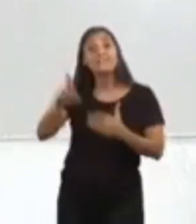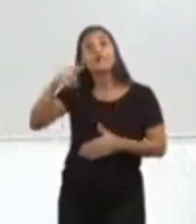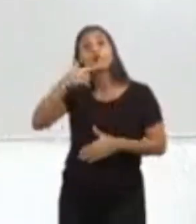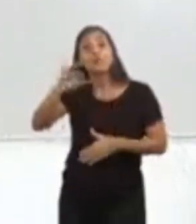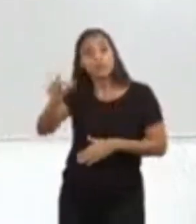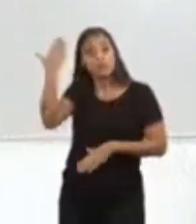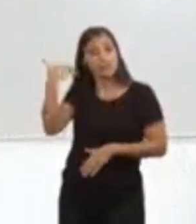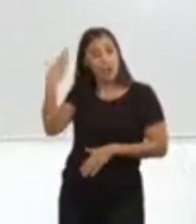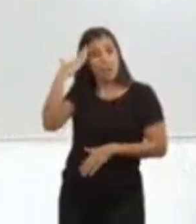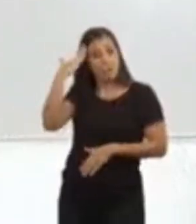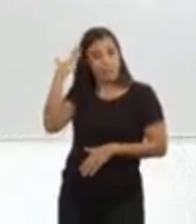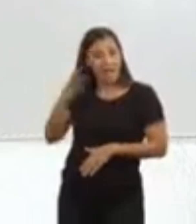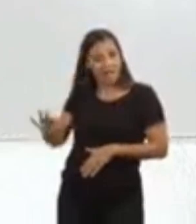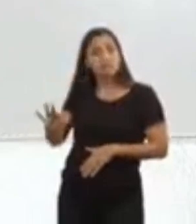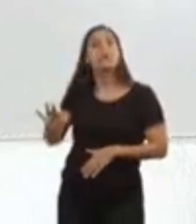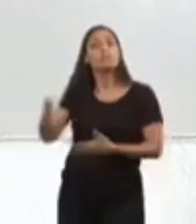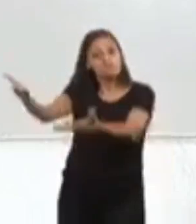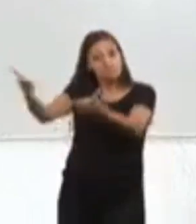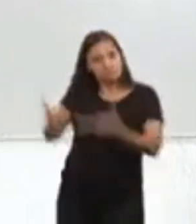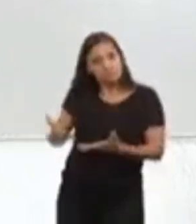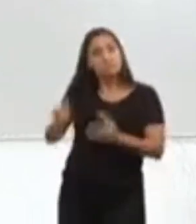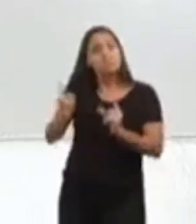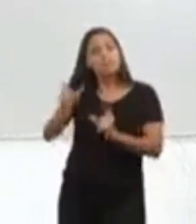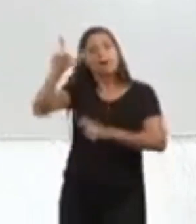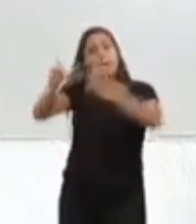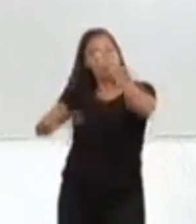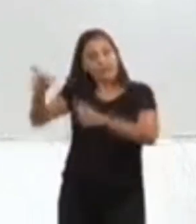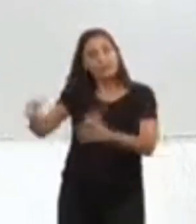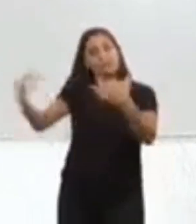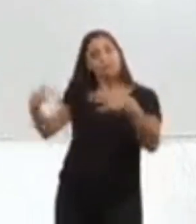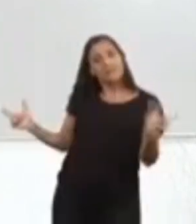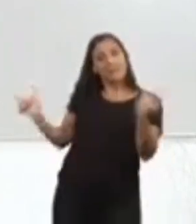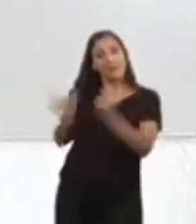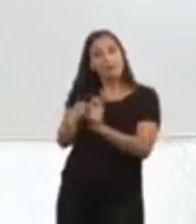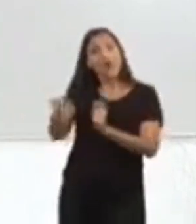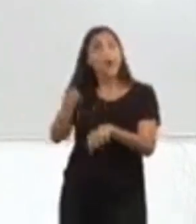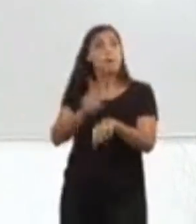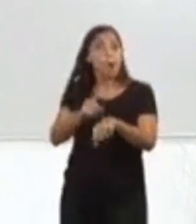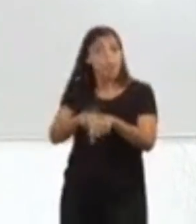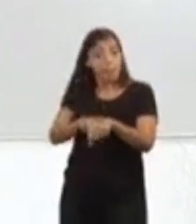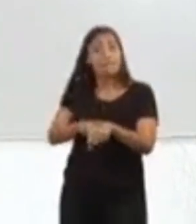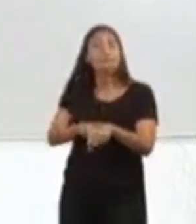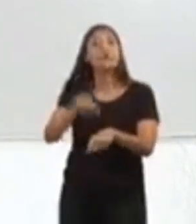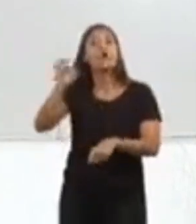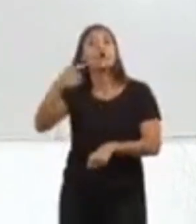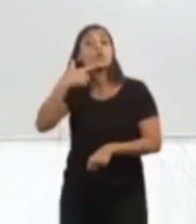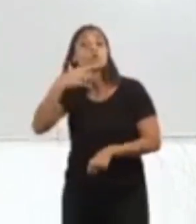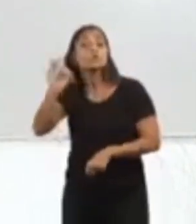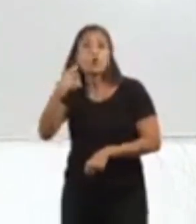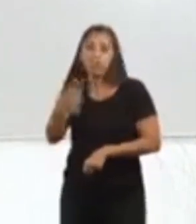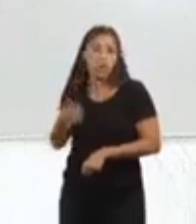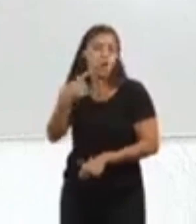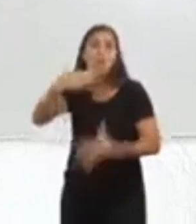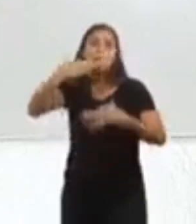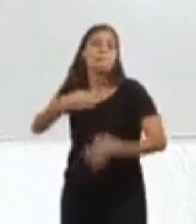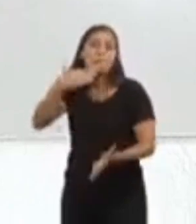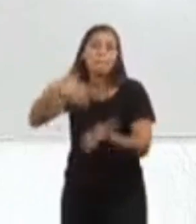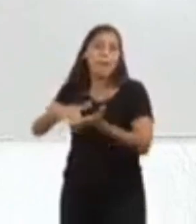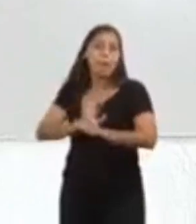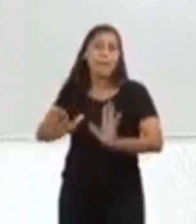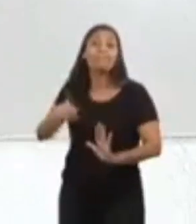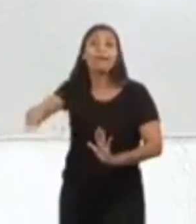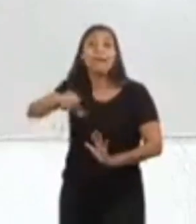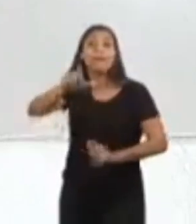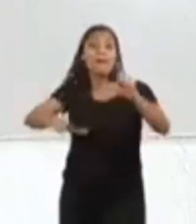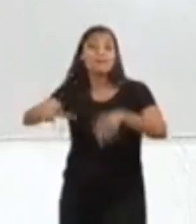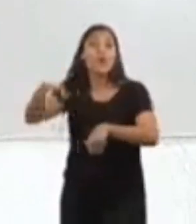recibió a estas asociaciones en ese momento se les prometió a los a las asociaciones y a los pacientes